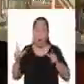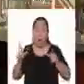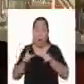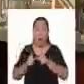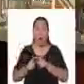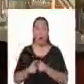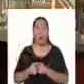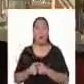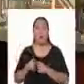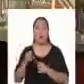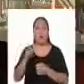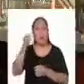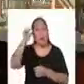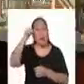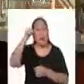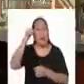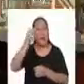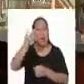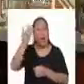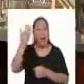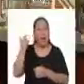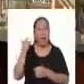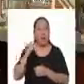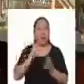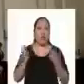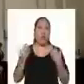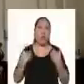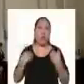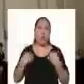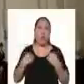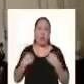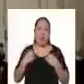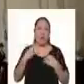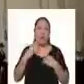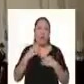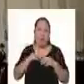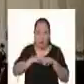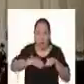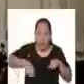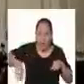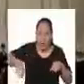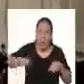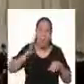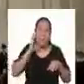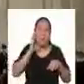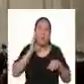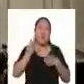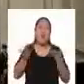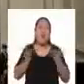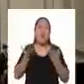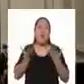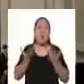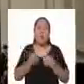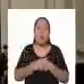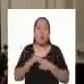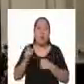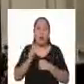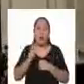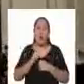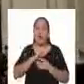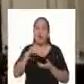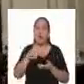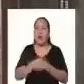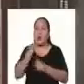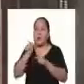podías encontrar. Recuerda que la ciudad no tenía un sistema de canaletas de salubridad pública, o sea, todos los viajeros que han